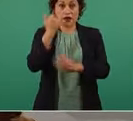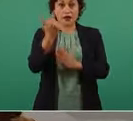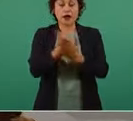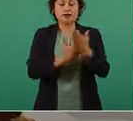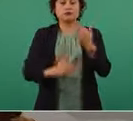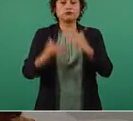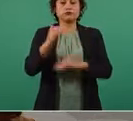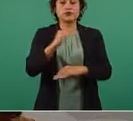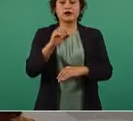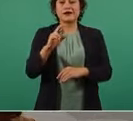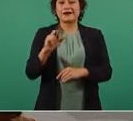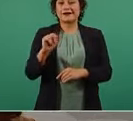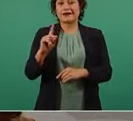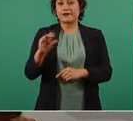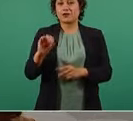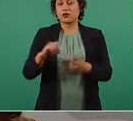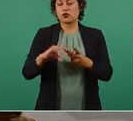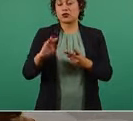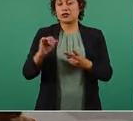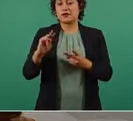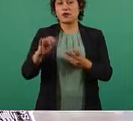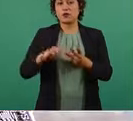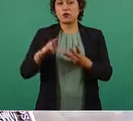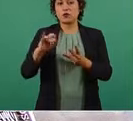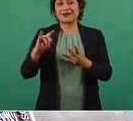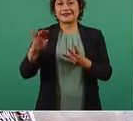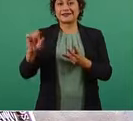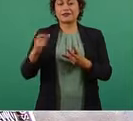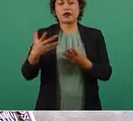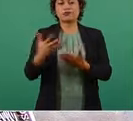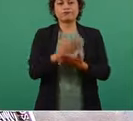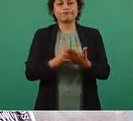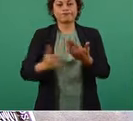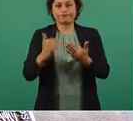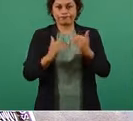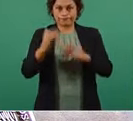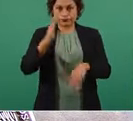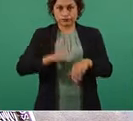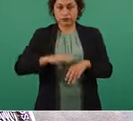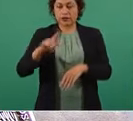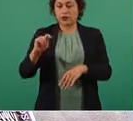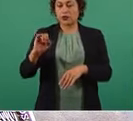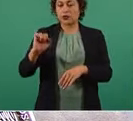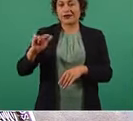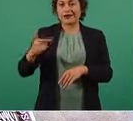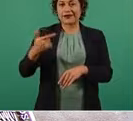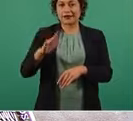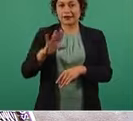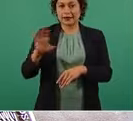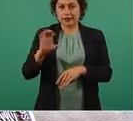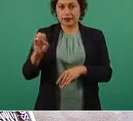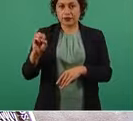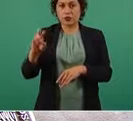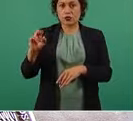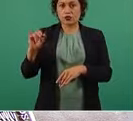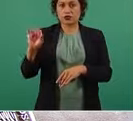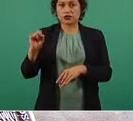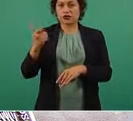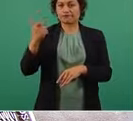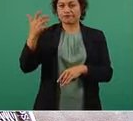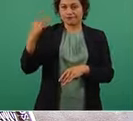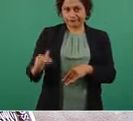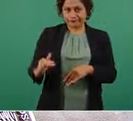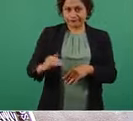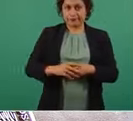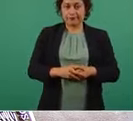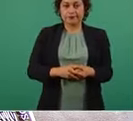Redco, Chevron y Winstar, con los márgenes de ganancia más altos. Nuevamente Total, G500 y Orsan registran los márgenes más